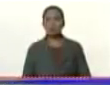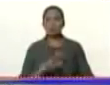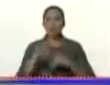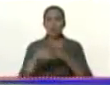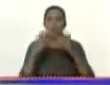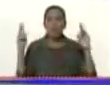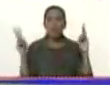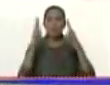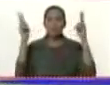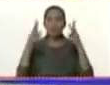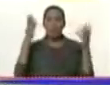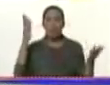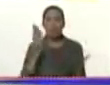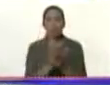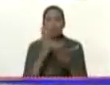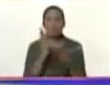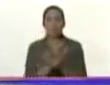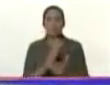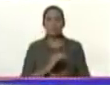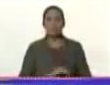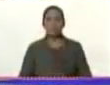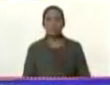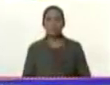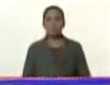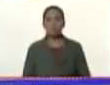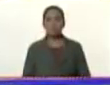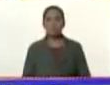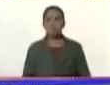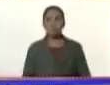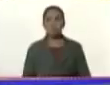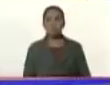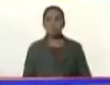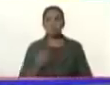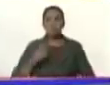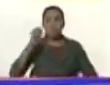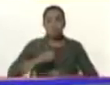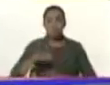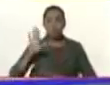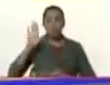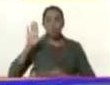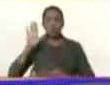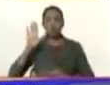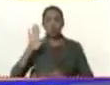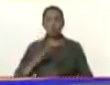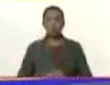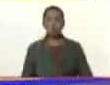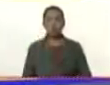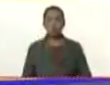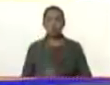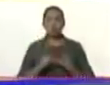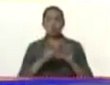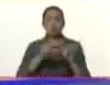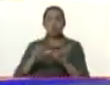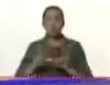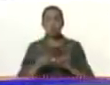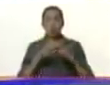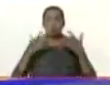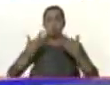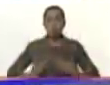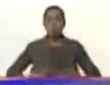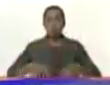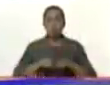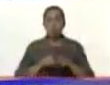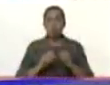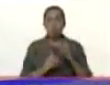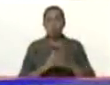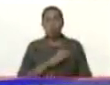hasta la victoria siempre. Así lo juro. Quedan ustedes investidos